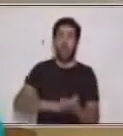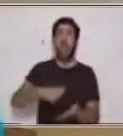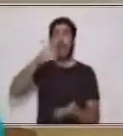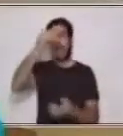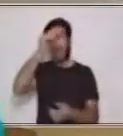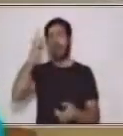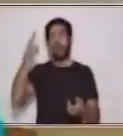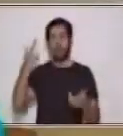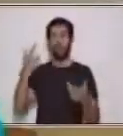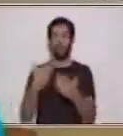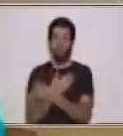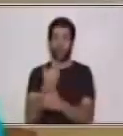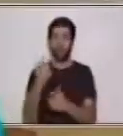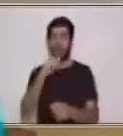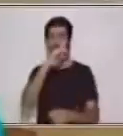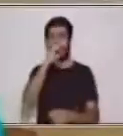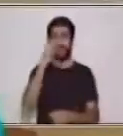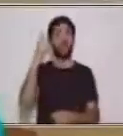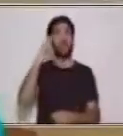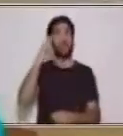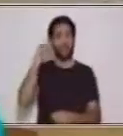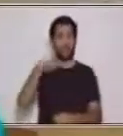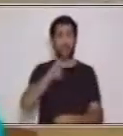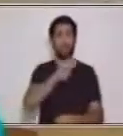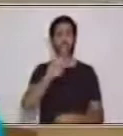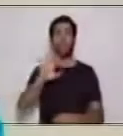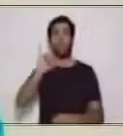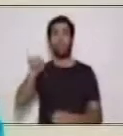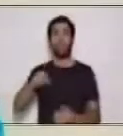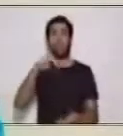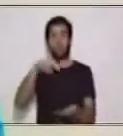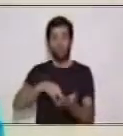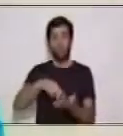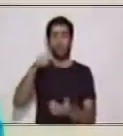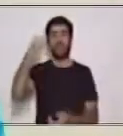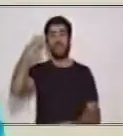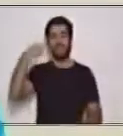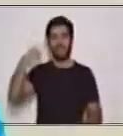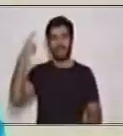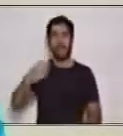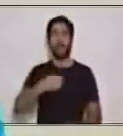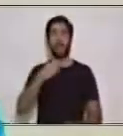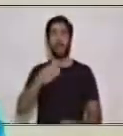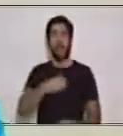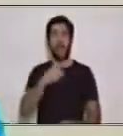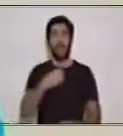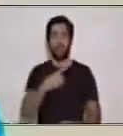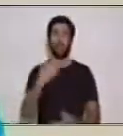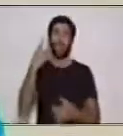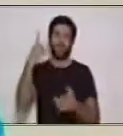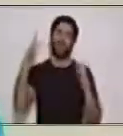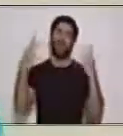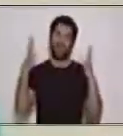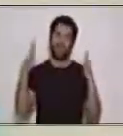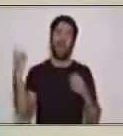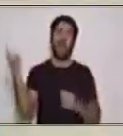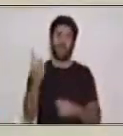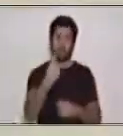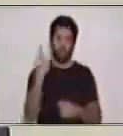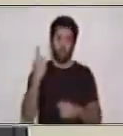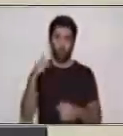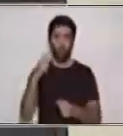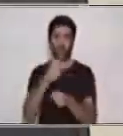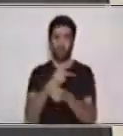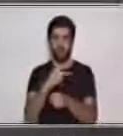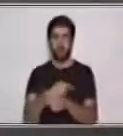que has aprendido. Recuerda, el 25 de junio es el Día del Maestro, así que la felicitación para todos los maestros a nivel nacional.